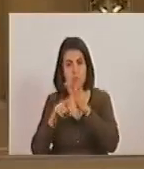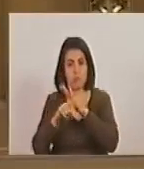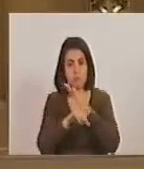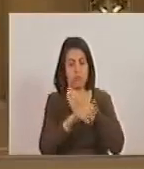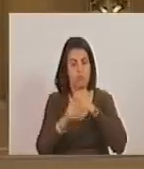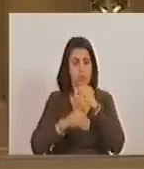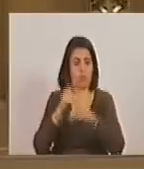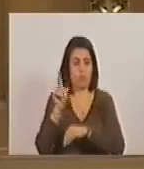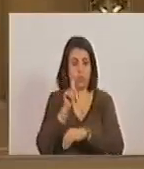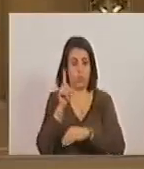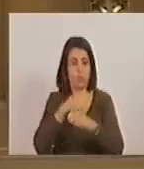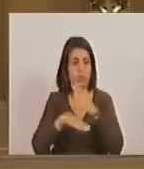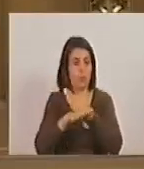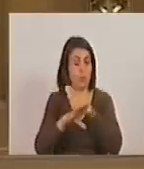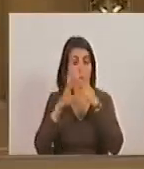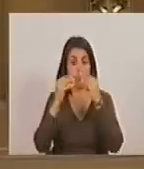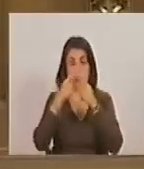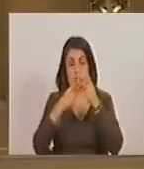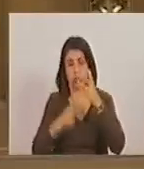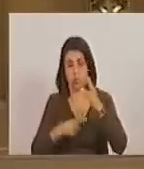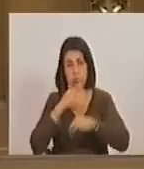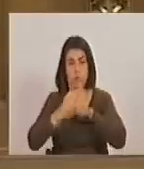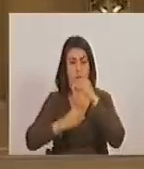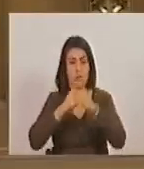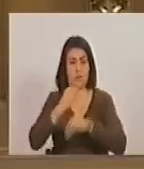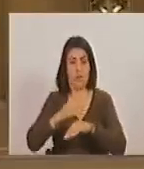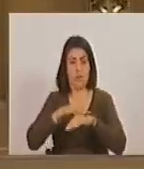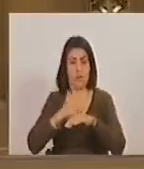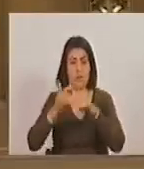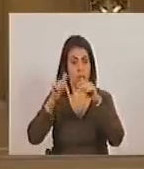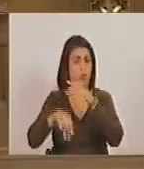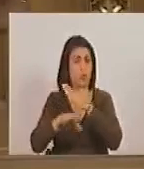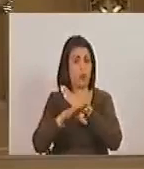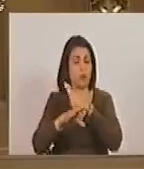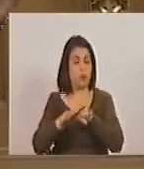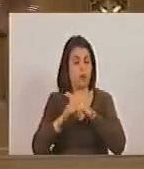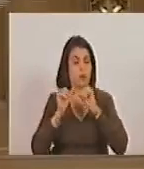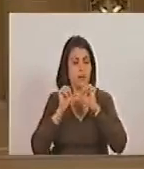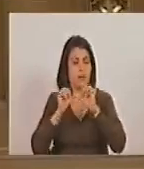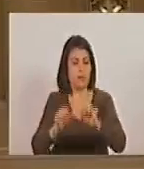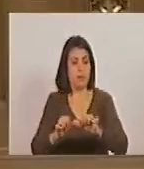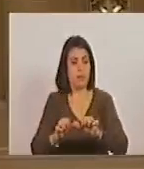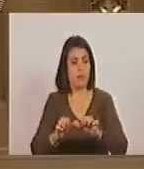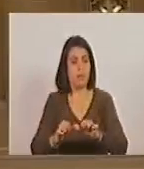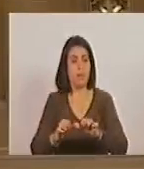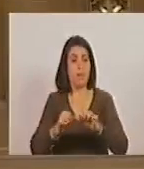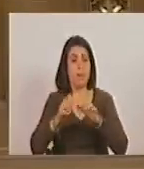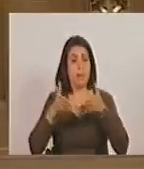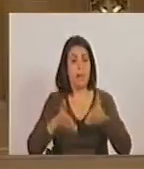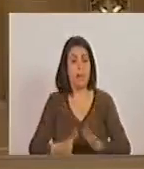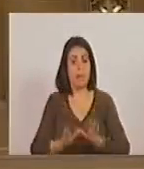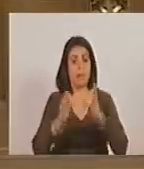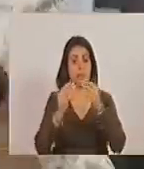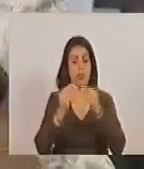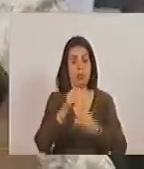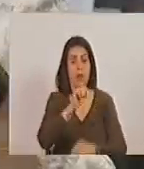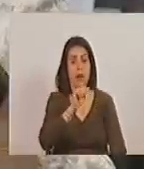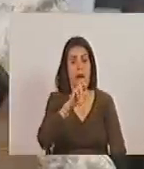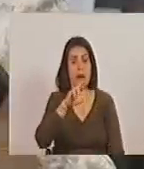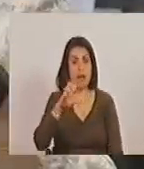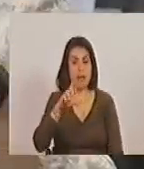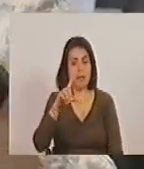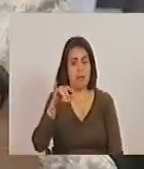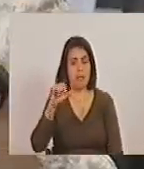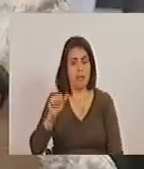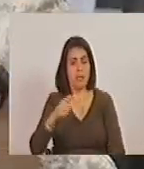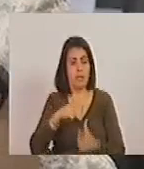urbanos populares. Todavía tenemos mucho que construir, camarada. Todavía tiene que nacer mucha Argelia Laya. que contarle a ustedes que es de